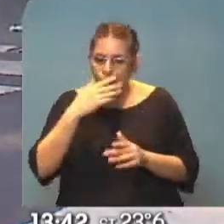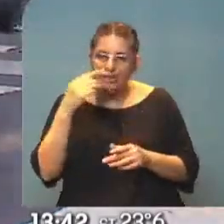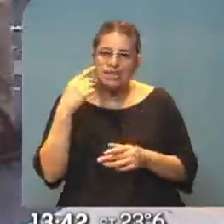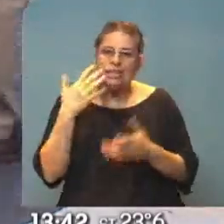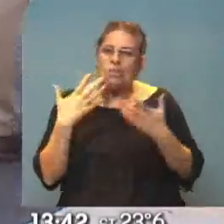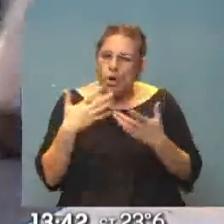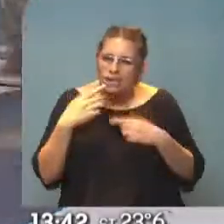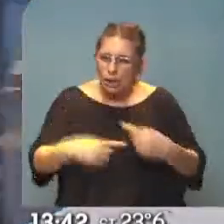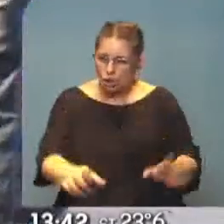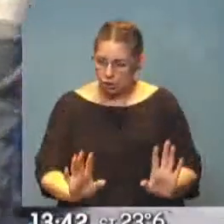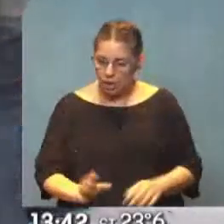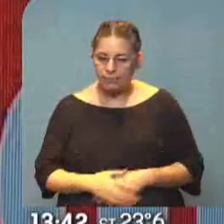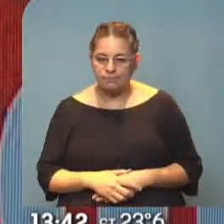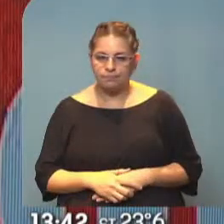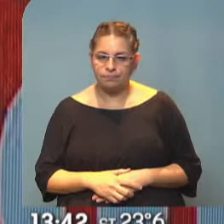un tiempo más.